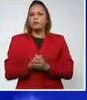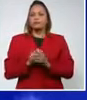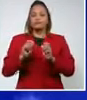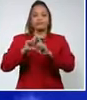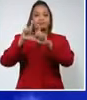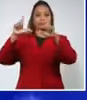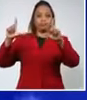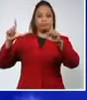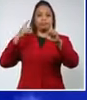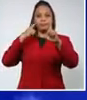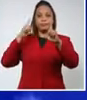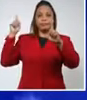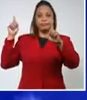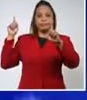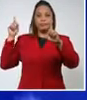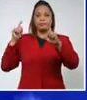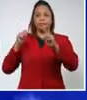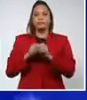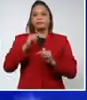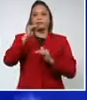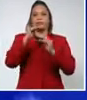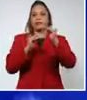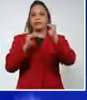poco, como se puede ver en el gráfico.